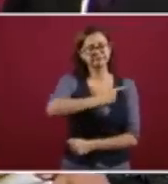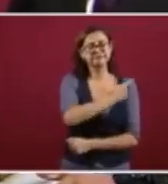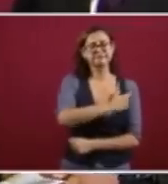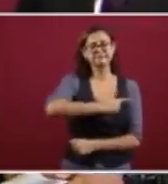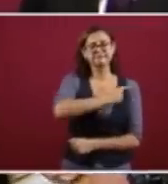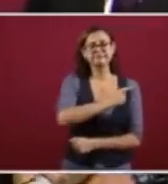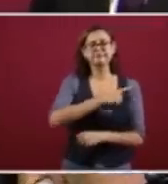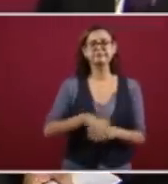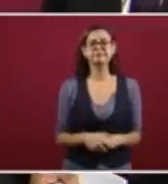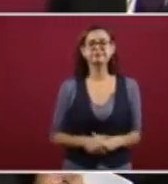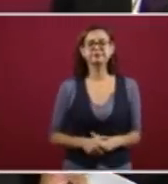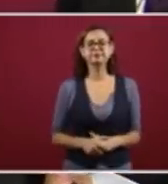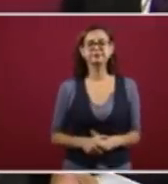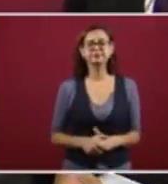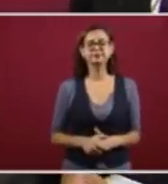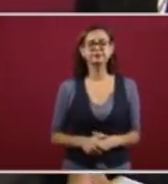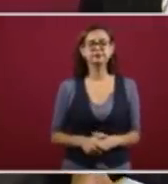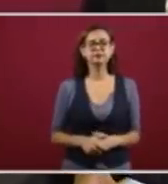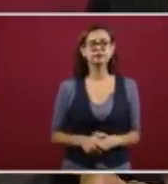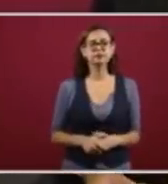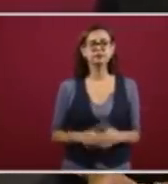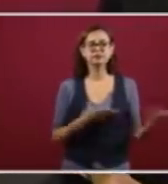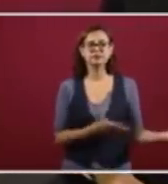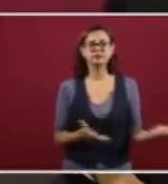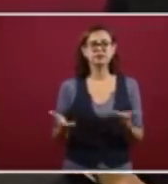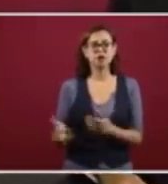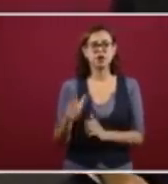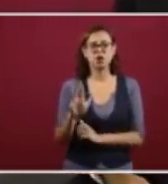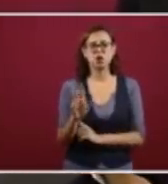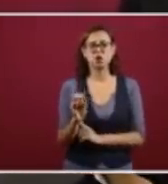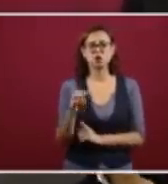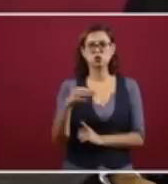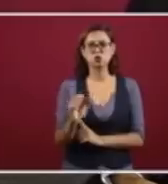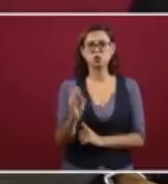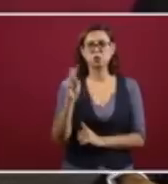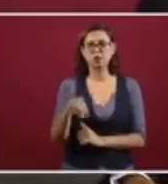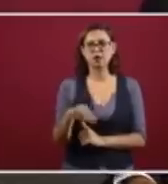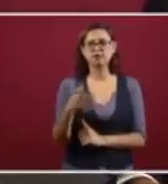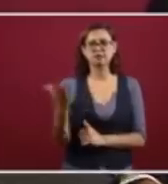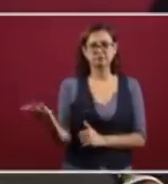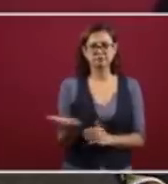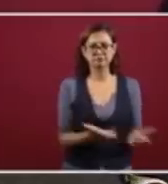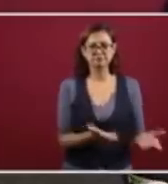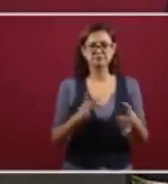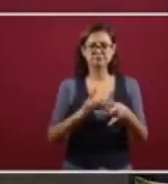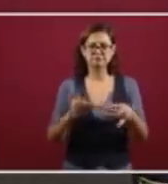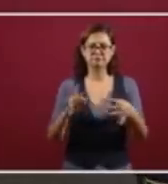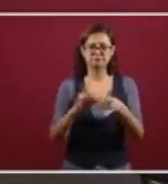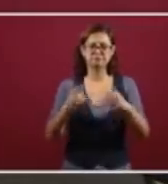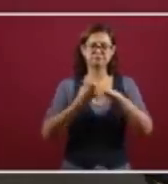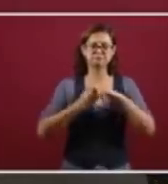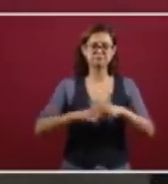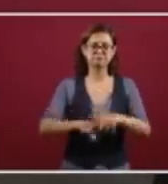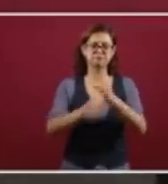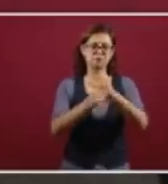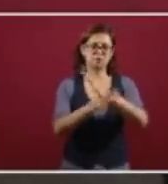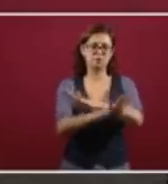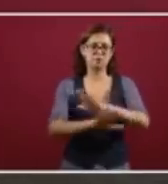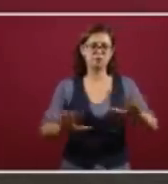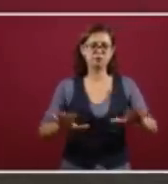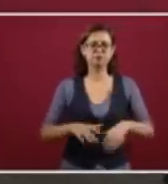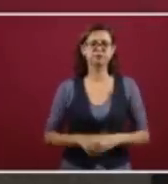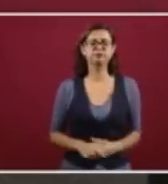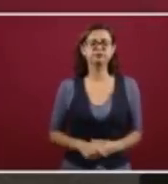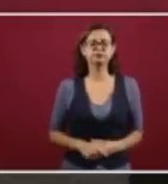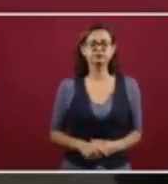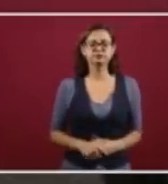darle la palabra a Román Meyer Falcón para que él dé la introducción sobre el plan.